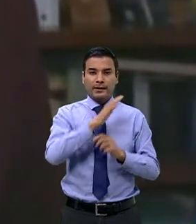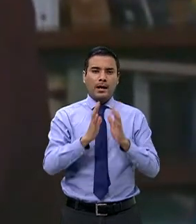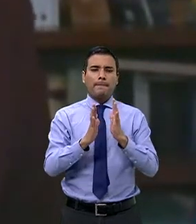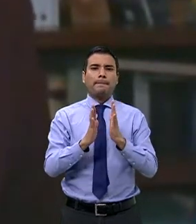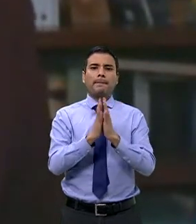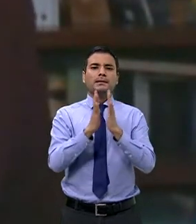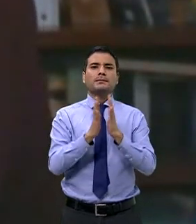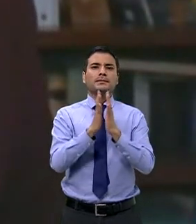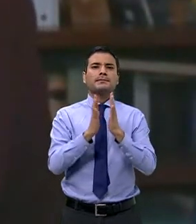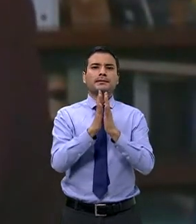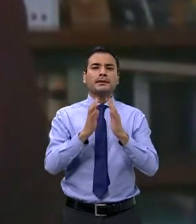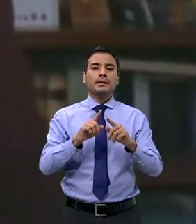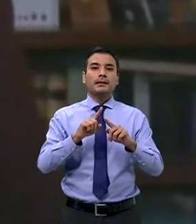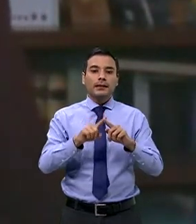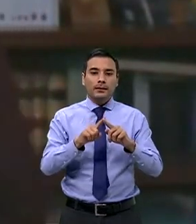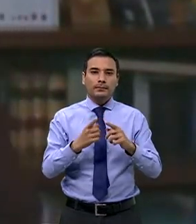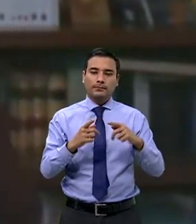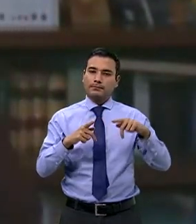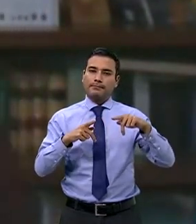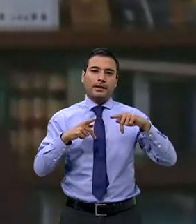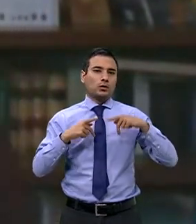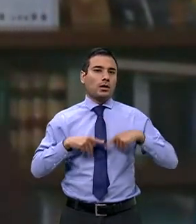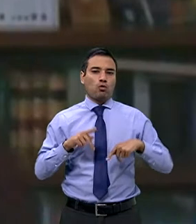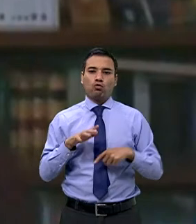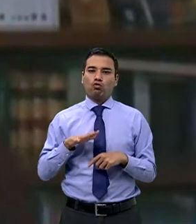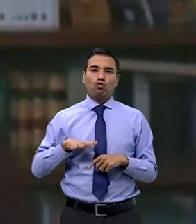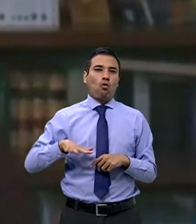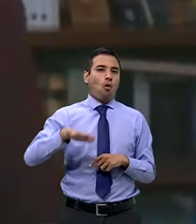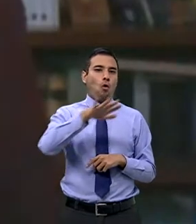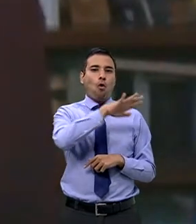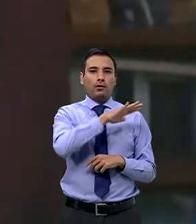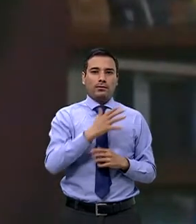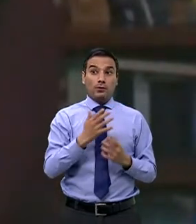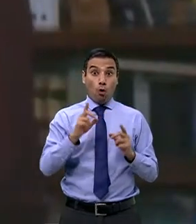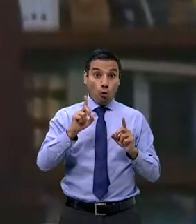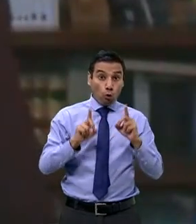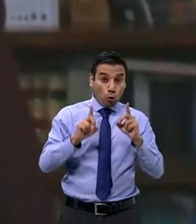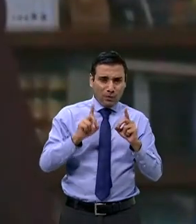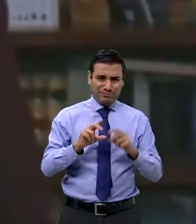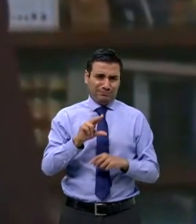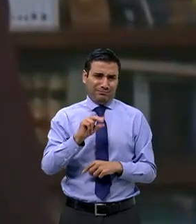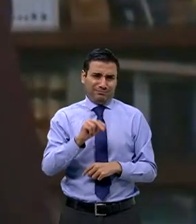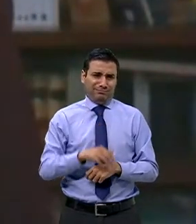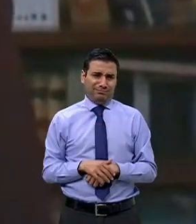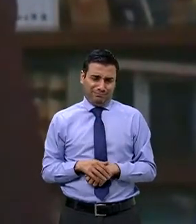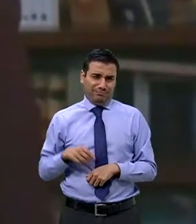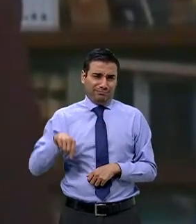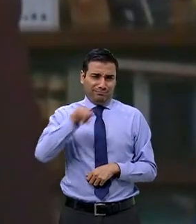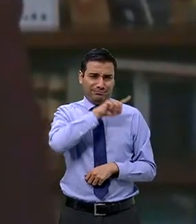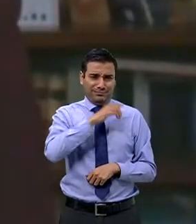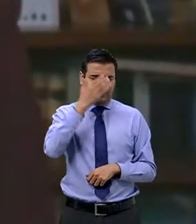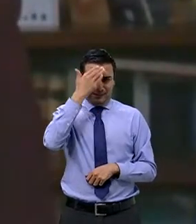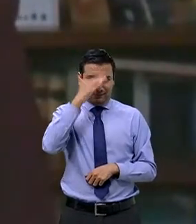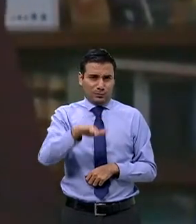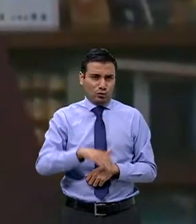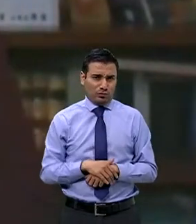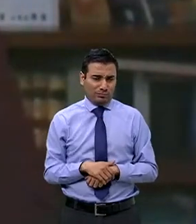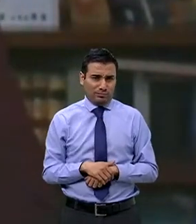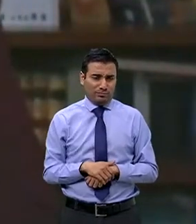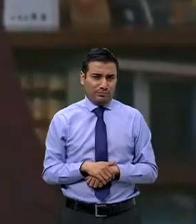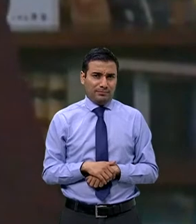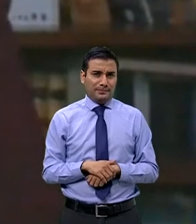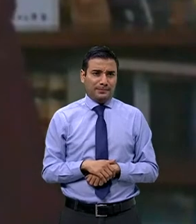las y los ciudadanos y de eso no nos tiene que quedar duda no nos tiene que quedar duda porque antes